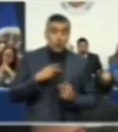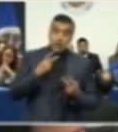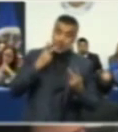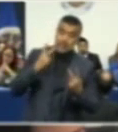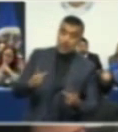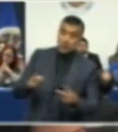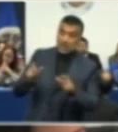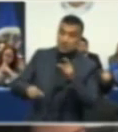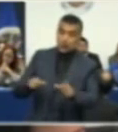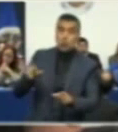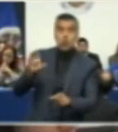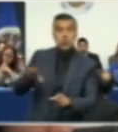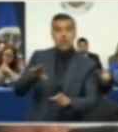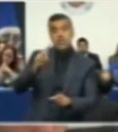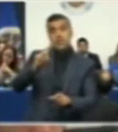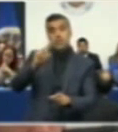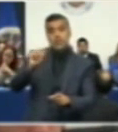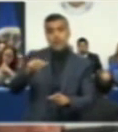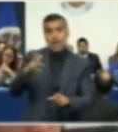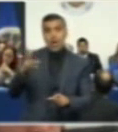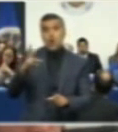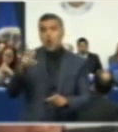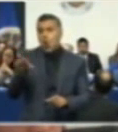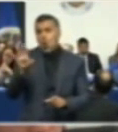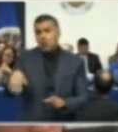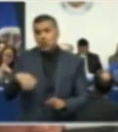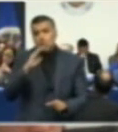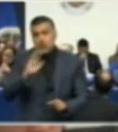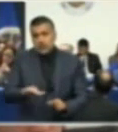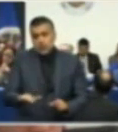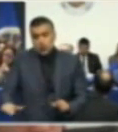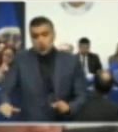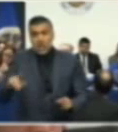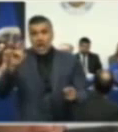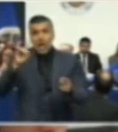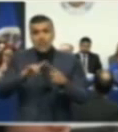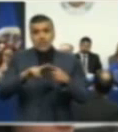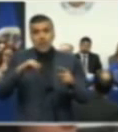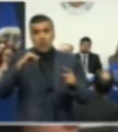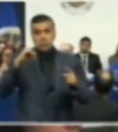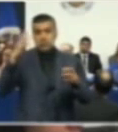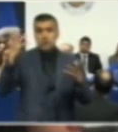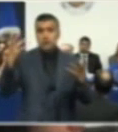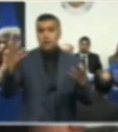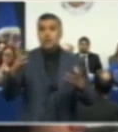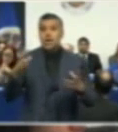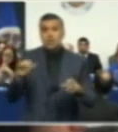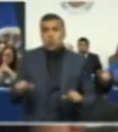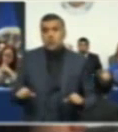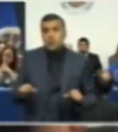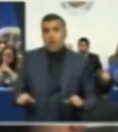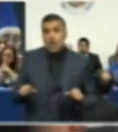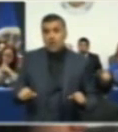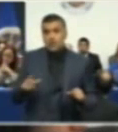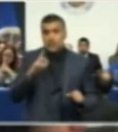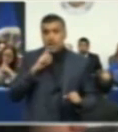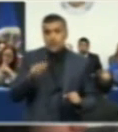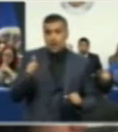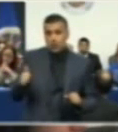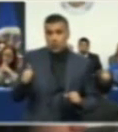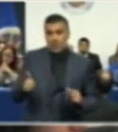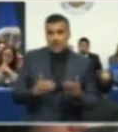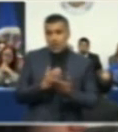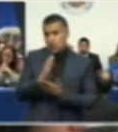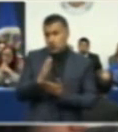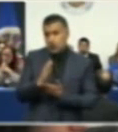a las personas con esta discapacidad como niños hasta la adultez, evidentemente las posibilidades de un ejercicio autónomo de